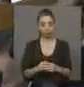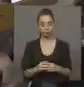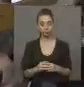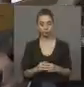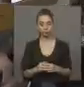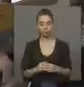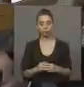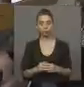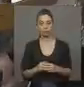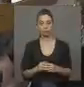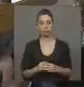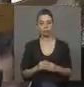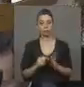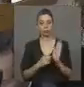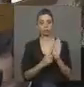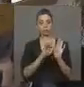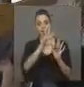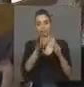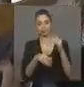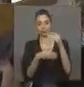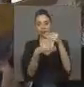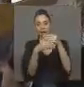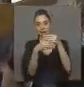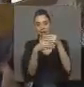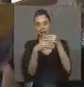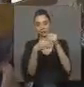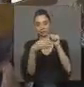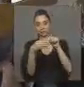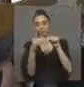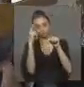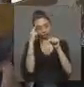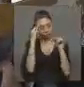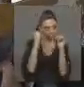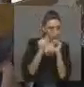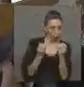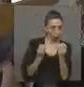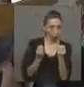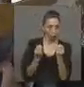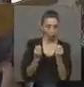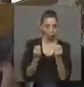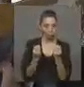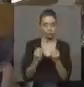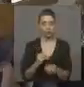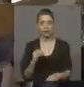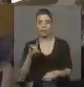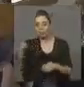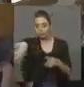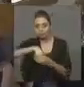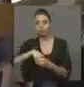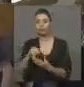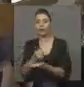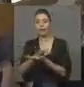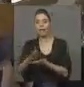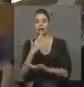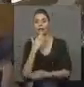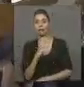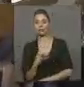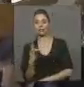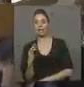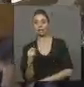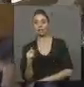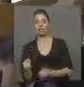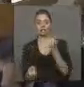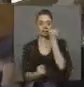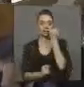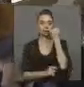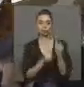Con el agregado que esta vez se ha buscado el modo de integrar a los CFT y a los